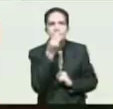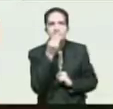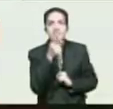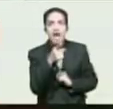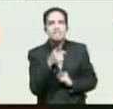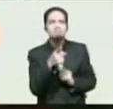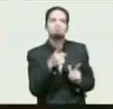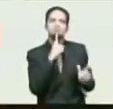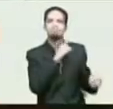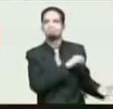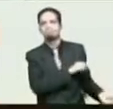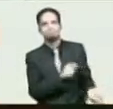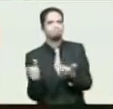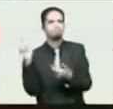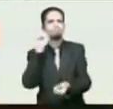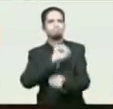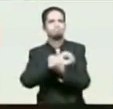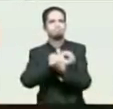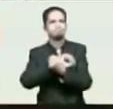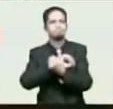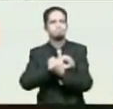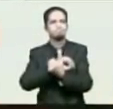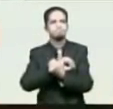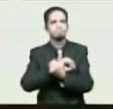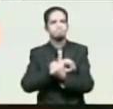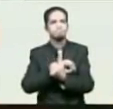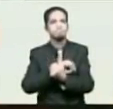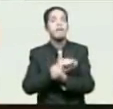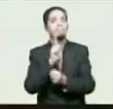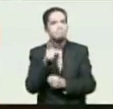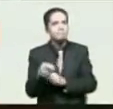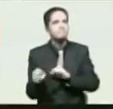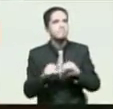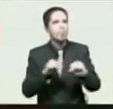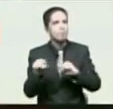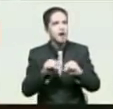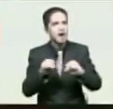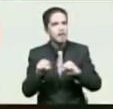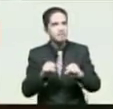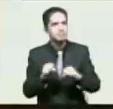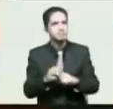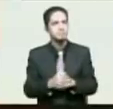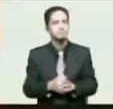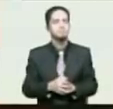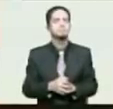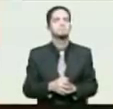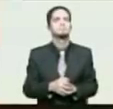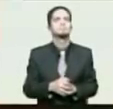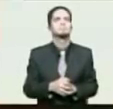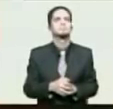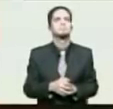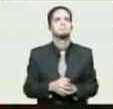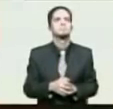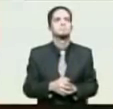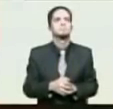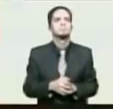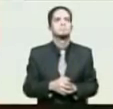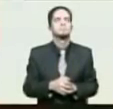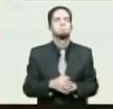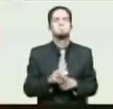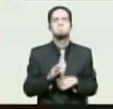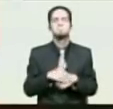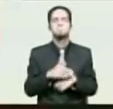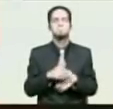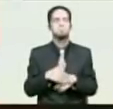justicia. Porque hay que tomar medidas de fondo, pero las de forma también hay que tomarlas. Porque el que